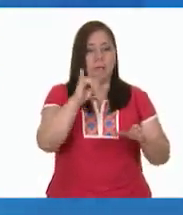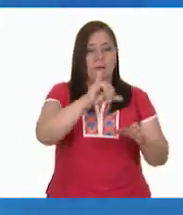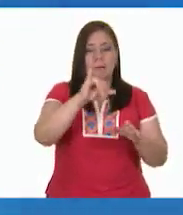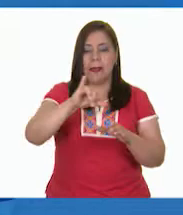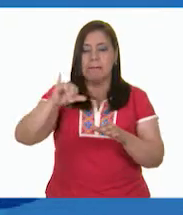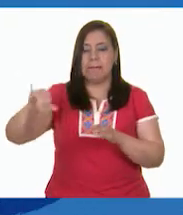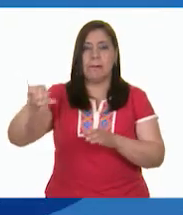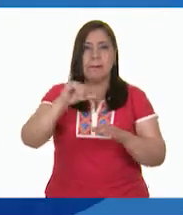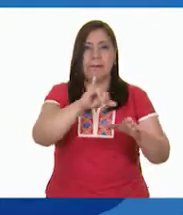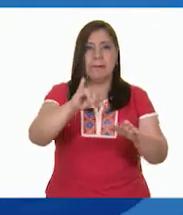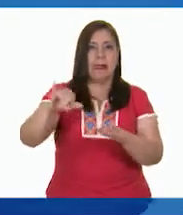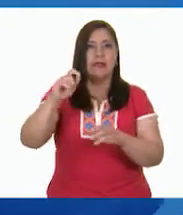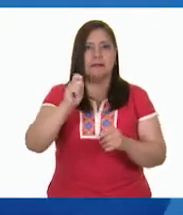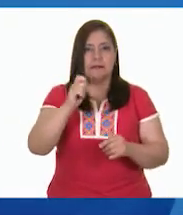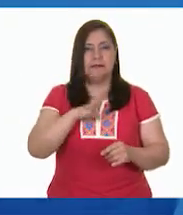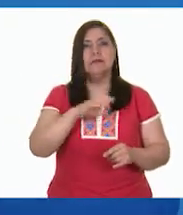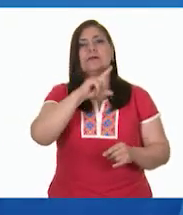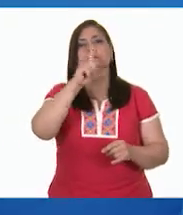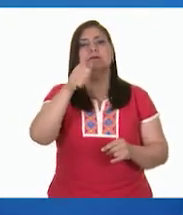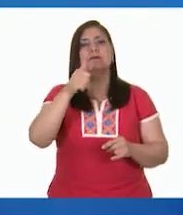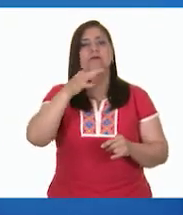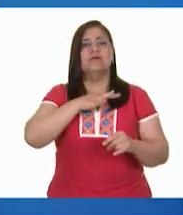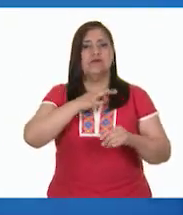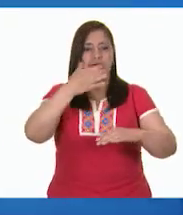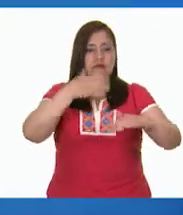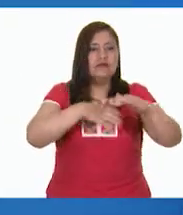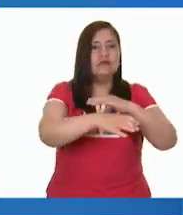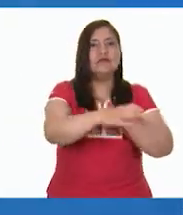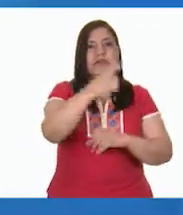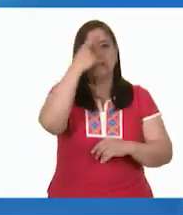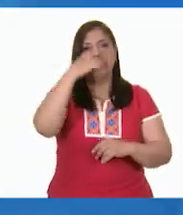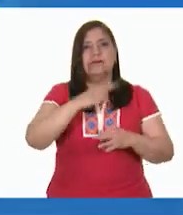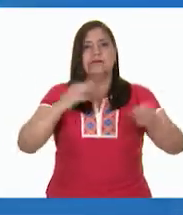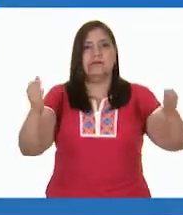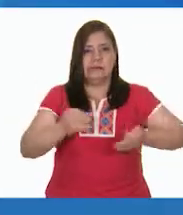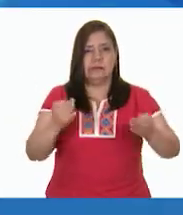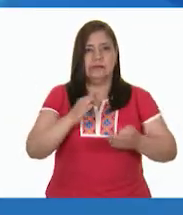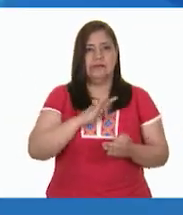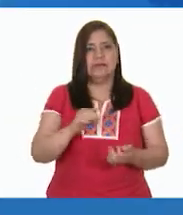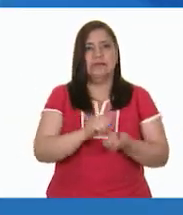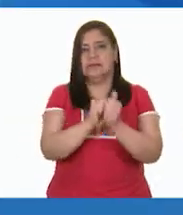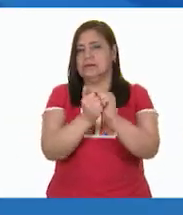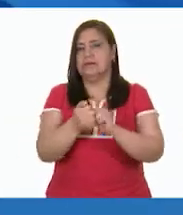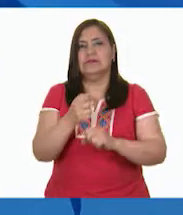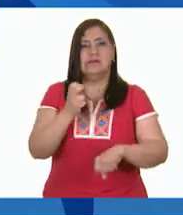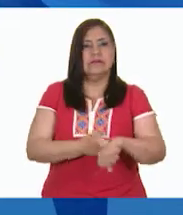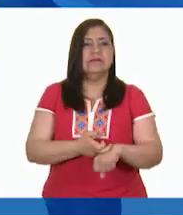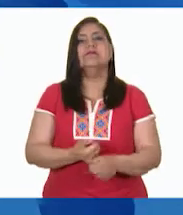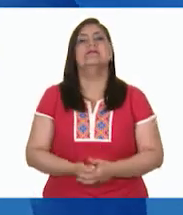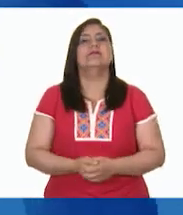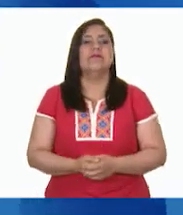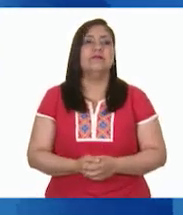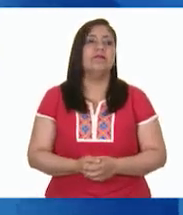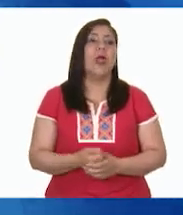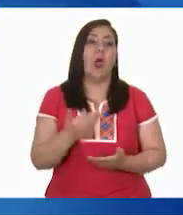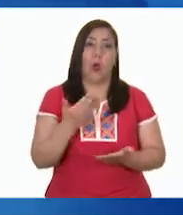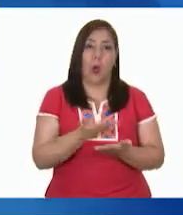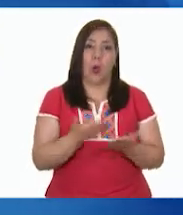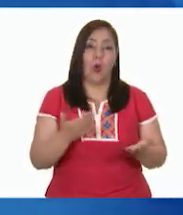molde y meterlo a nuestra máquina a congelar. Ahorita nos vamos a auxiliar de un